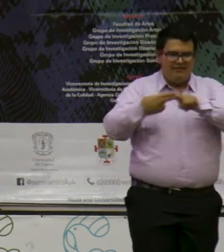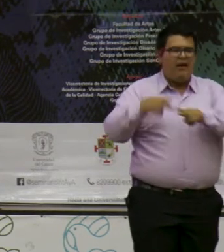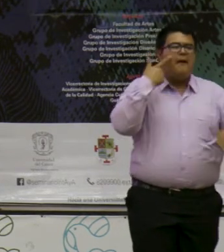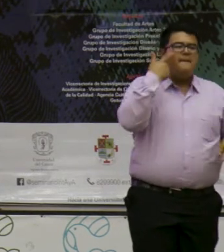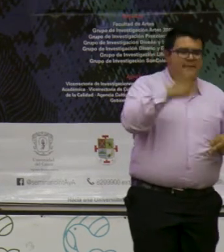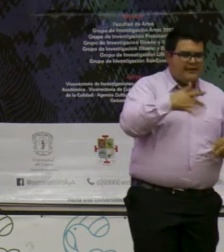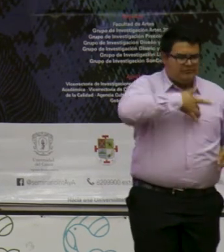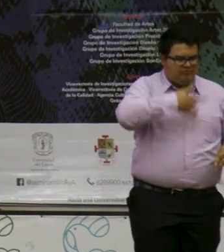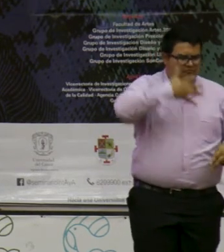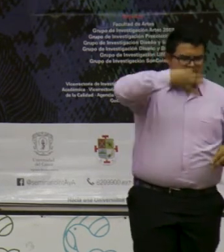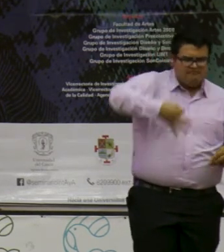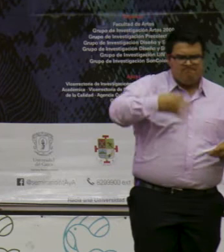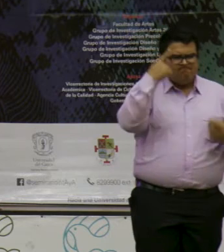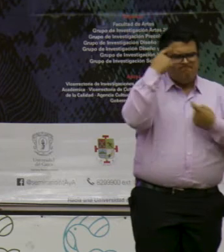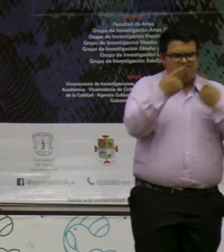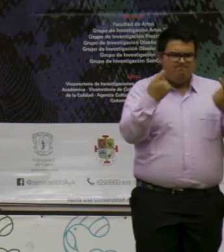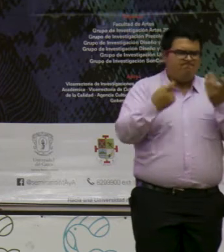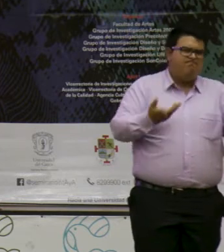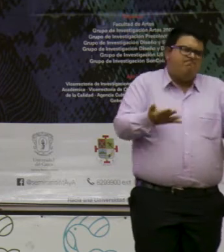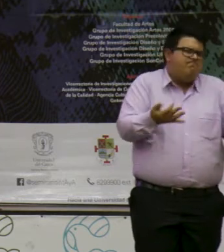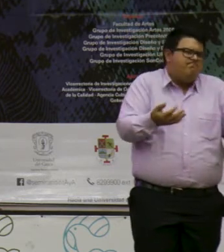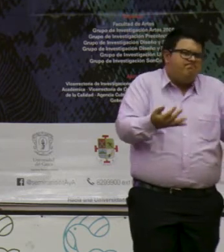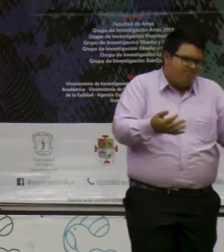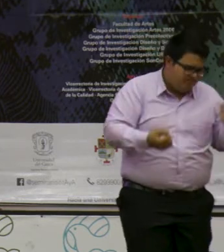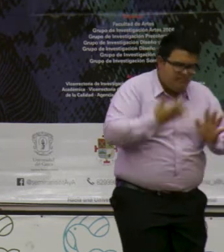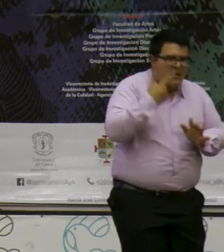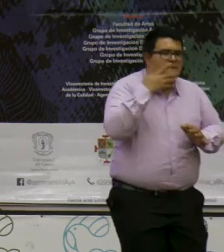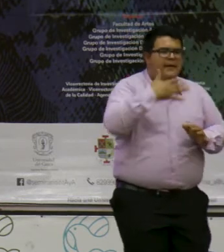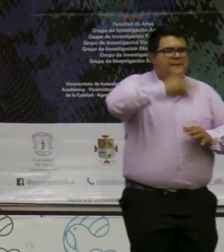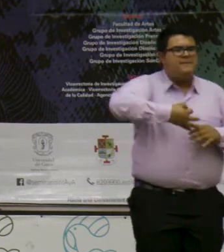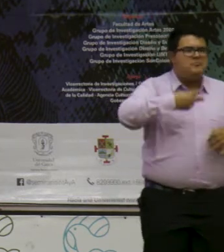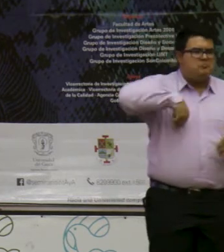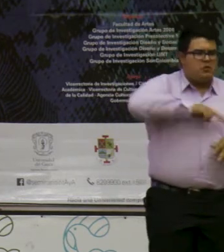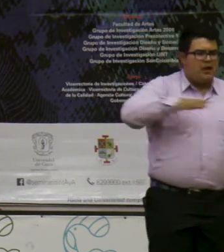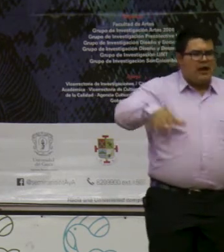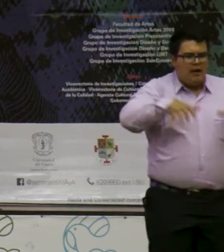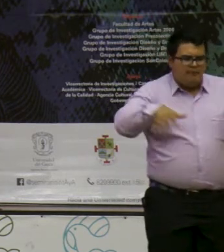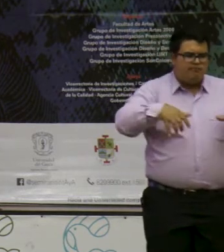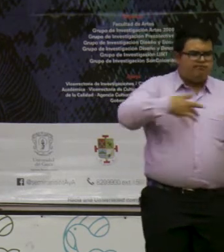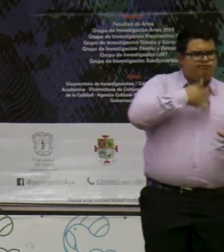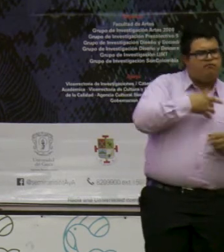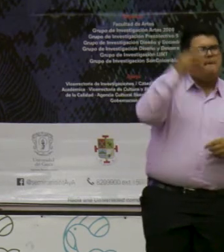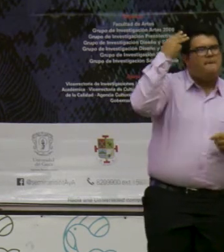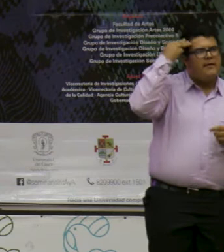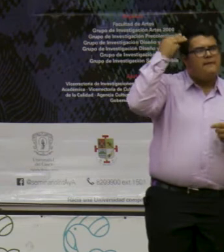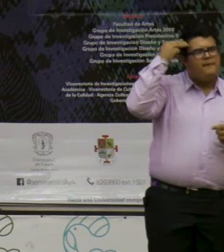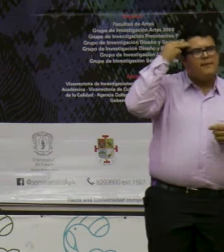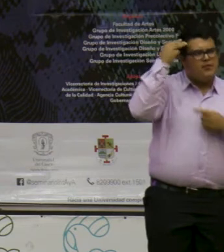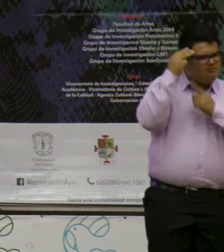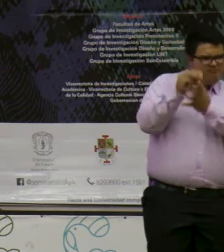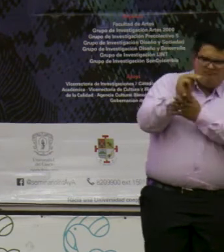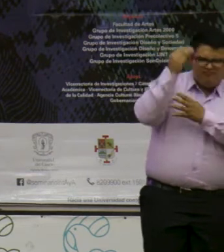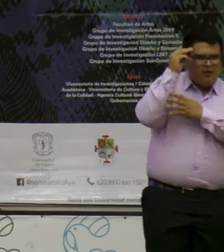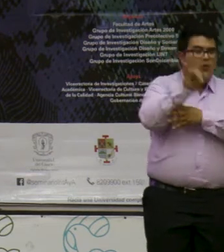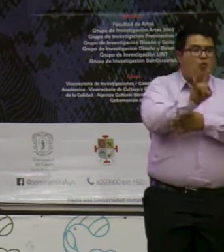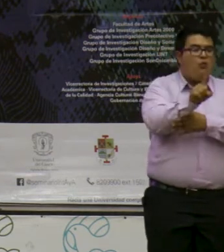para entrar a definir ciertos, si se quiere, como prácticas que tenemos frente al problema de la memoria. La USB es un